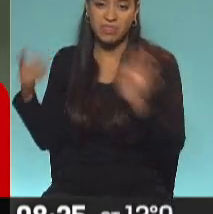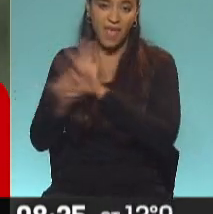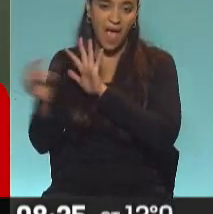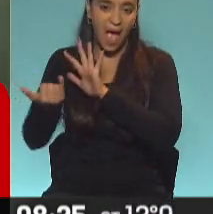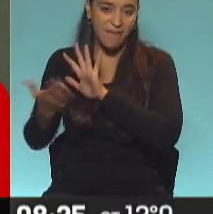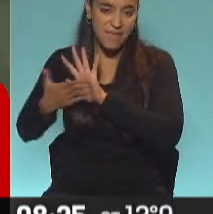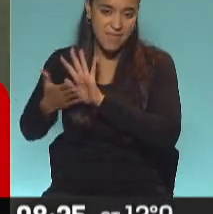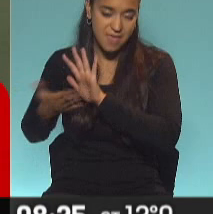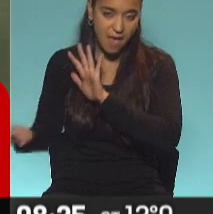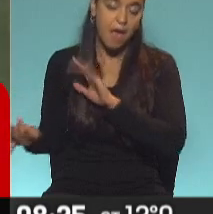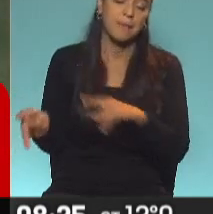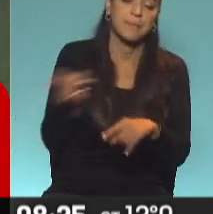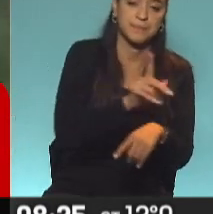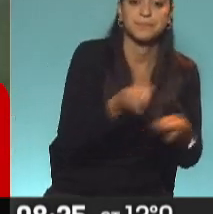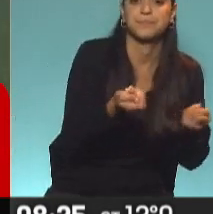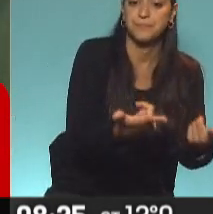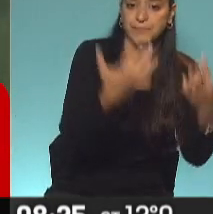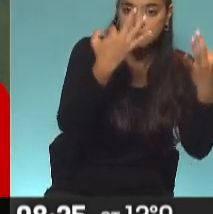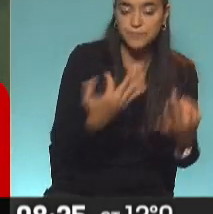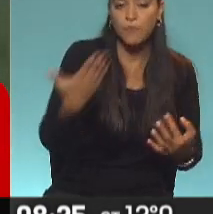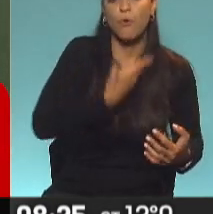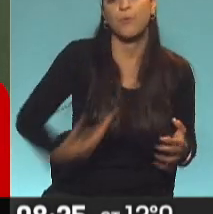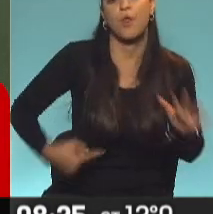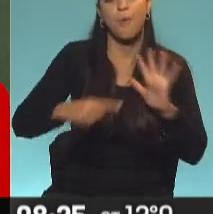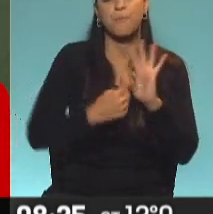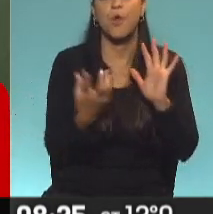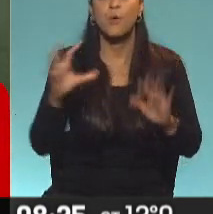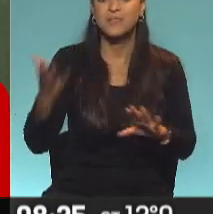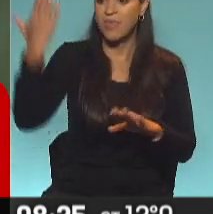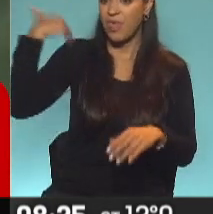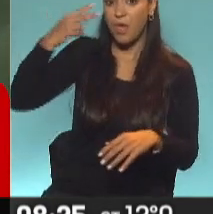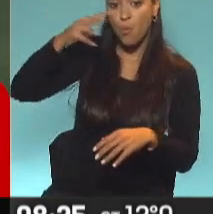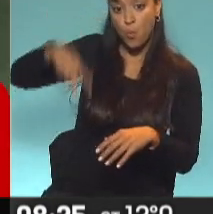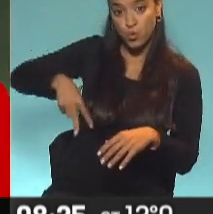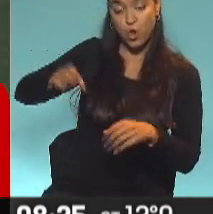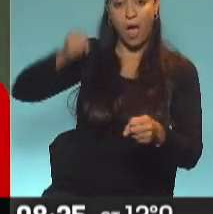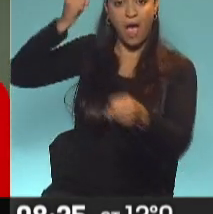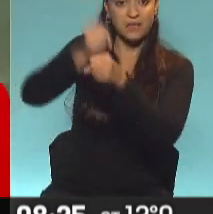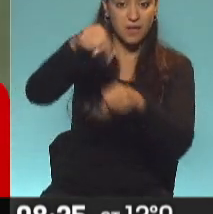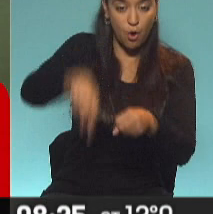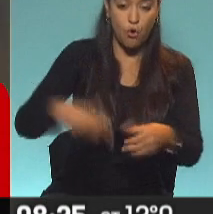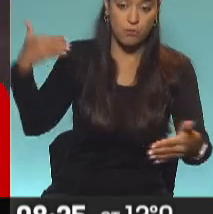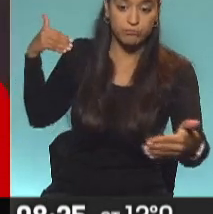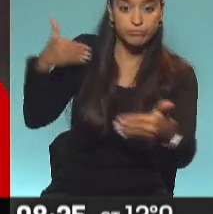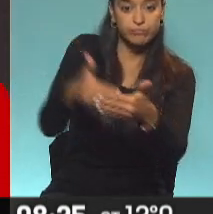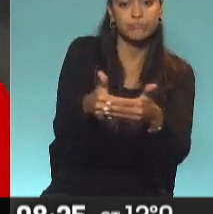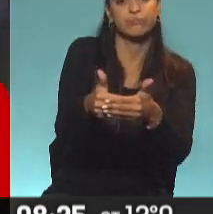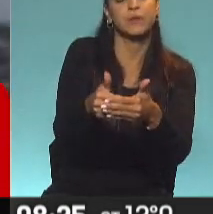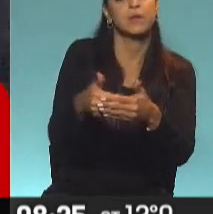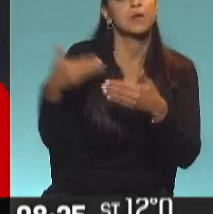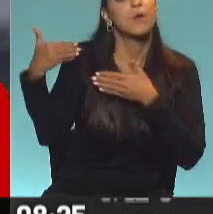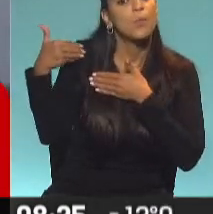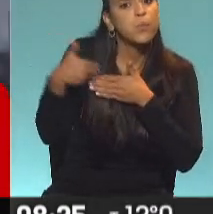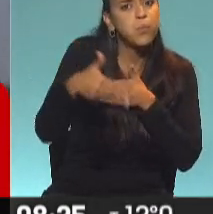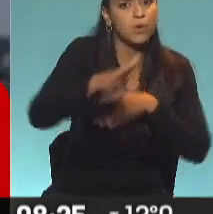esta oportunidad. También el gobierno de la provincia, en este contexto, desde junio a esta parte, porque esta toma se ha extendido probablemente demasiado